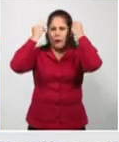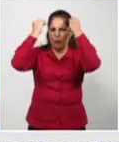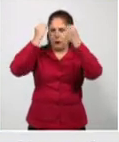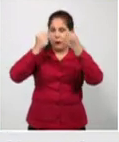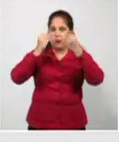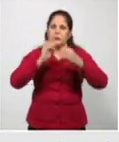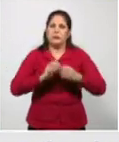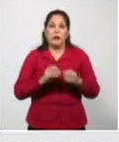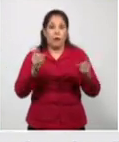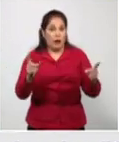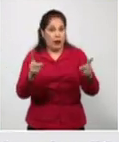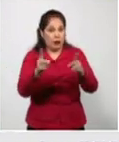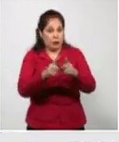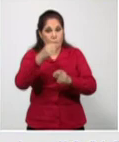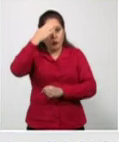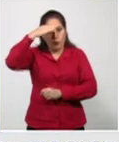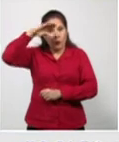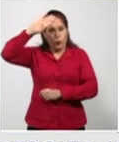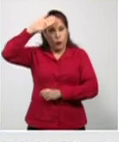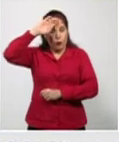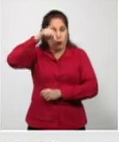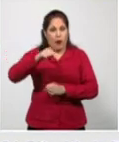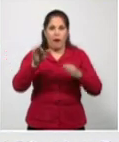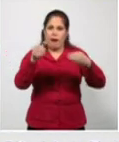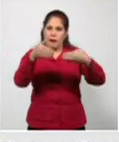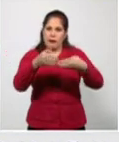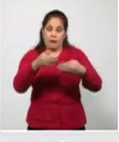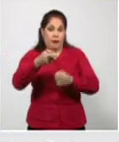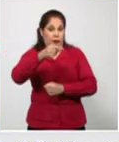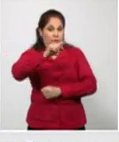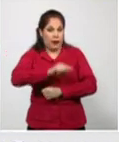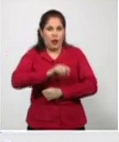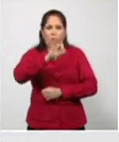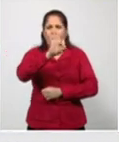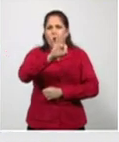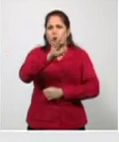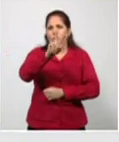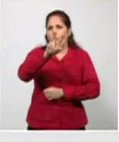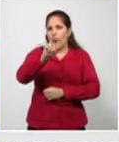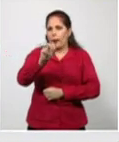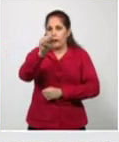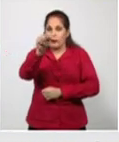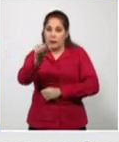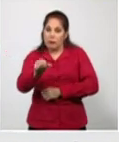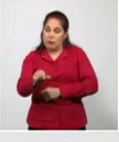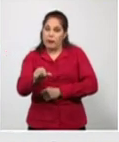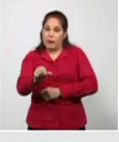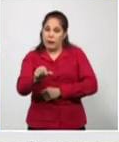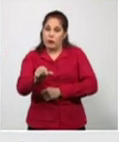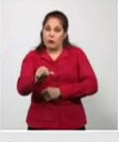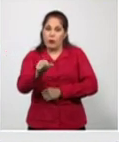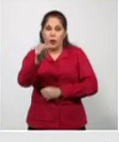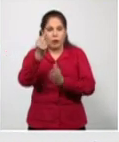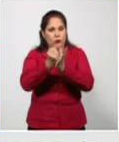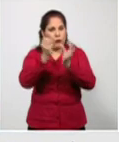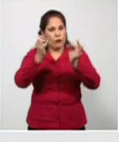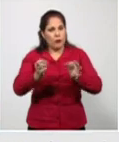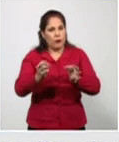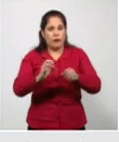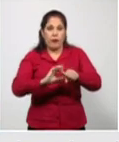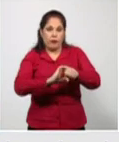de resumen, Cuba reportó al cierre del día de ayer 820 nuevos pacientes diagnosticados con la